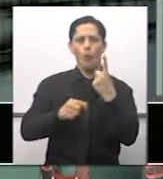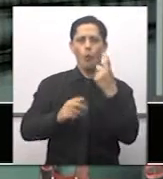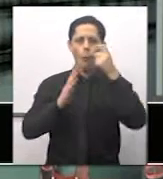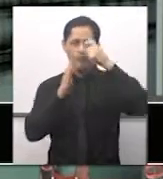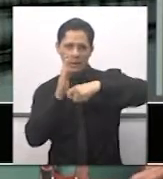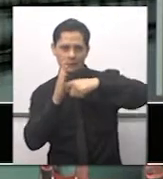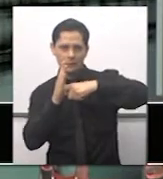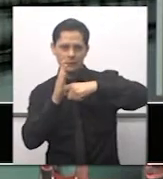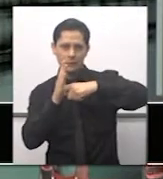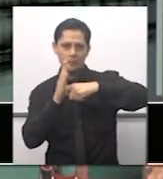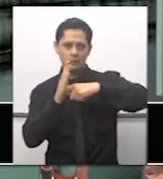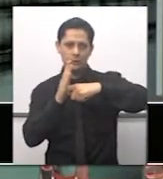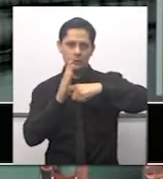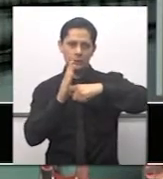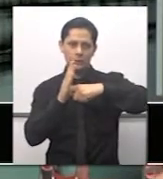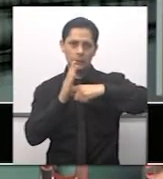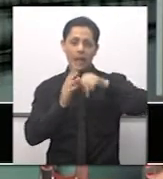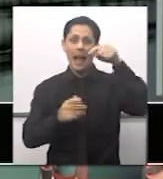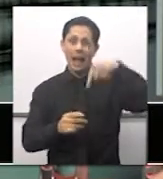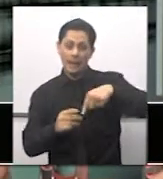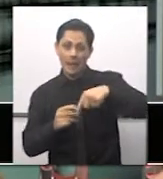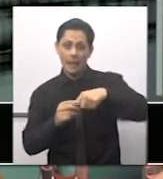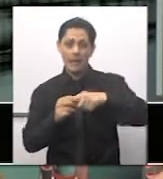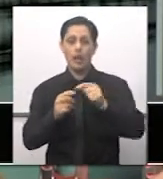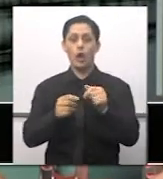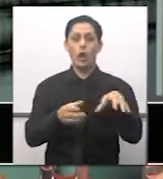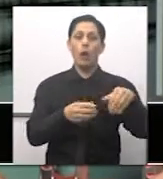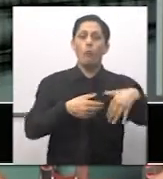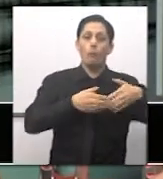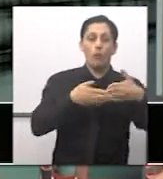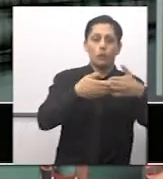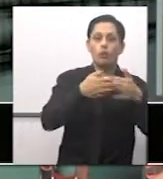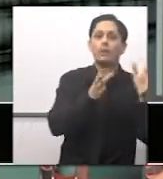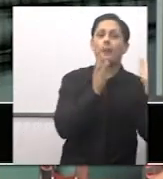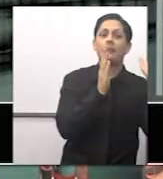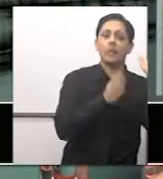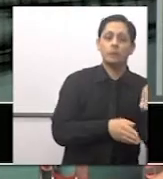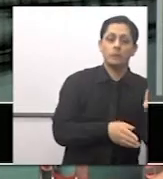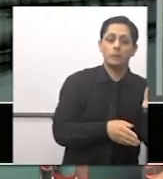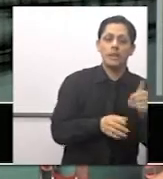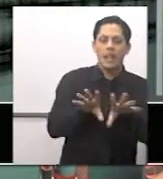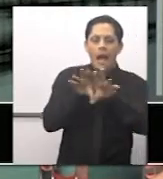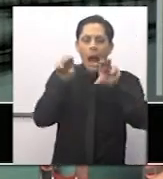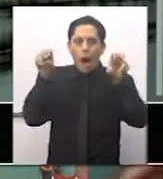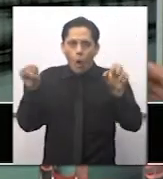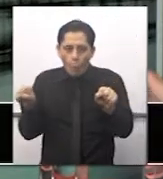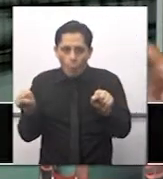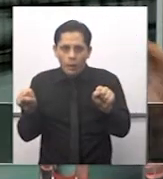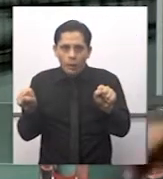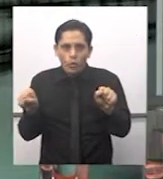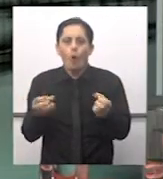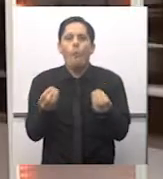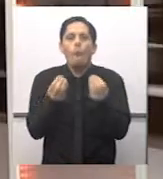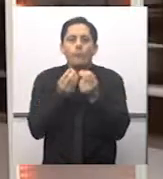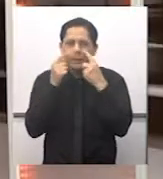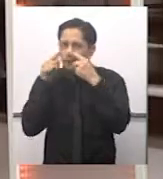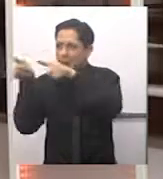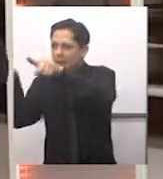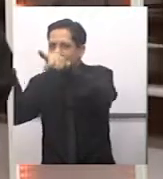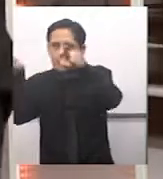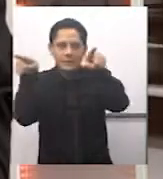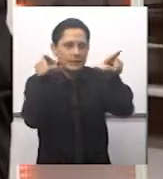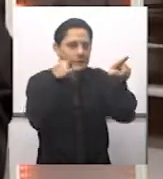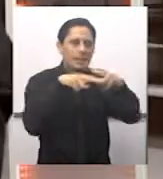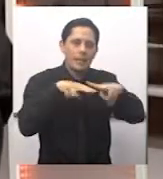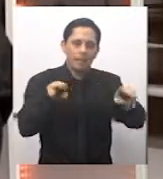acá los puertos no se paralizaron y llegamos a un acuerdo que nos permite mirar con mucha tranquilidad al horizonte. Tema económico. Usted habló, ¿no es